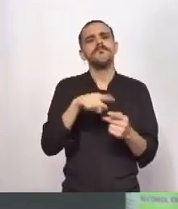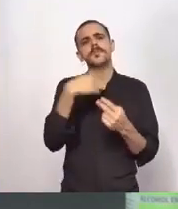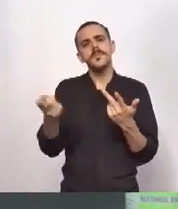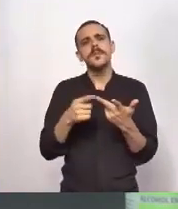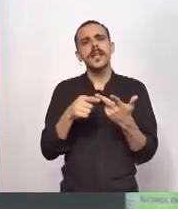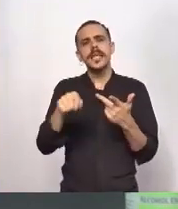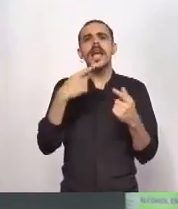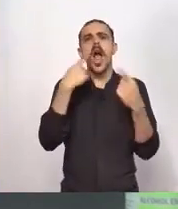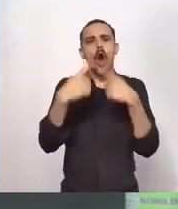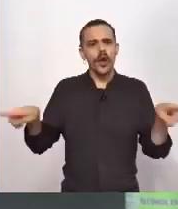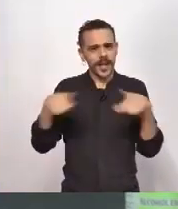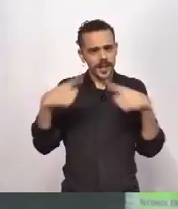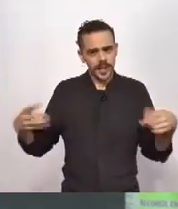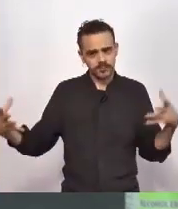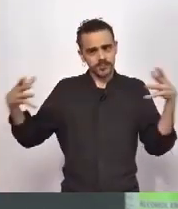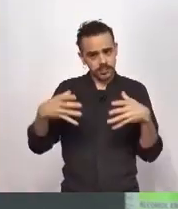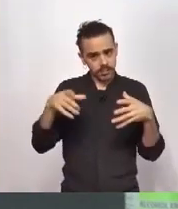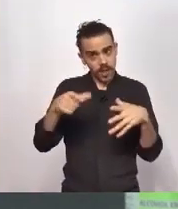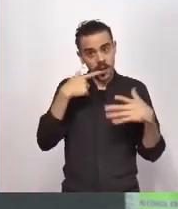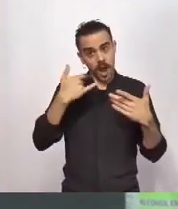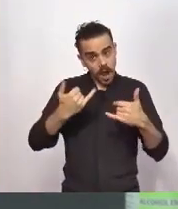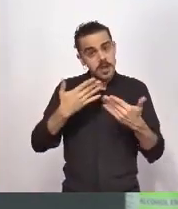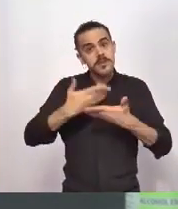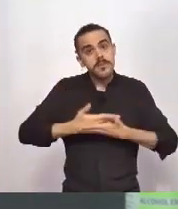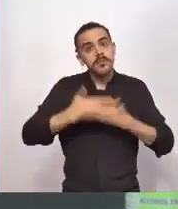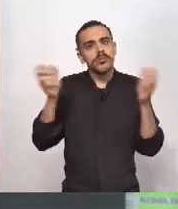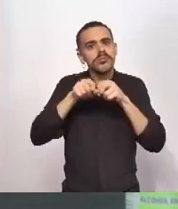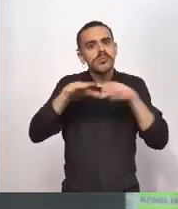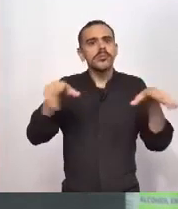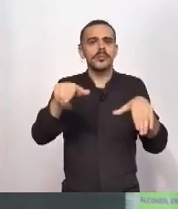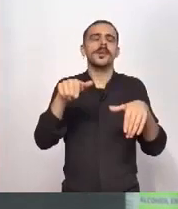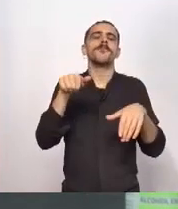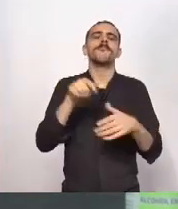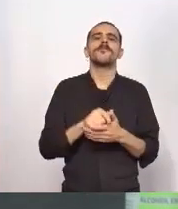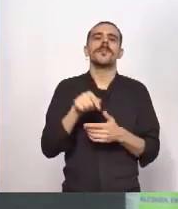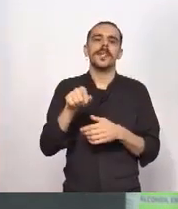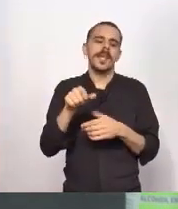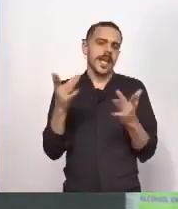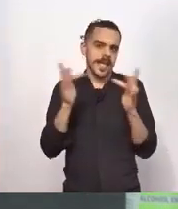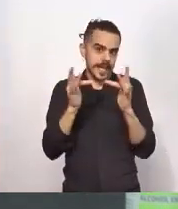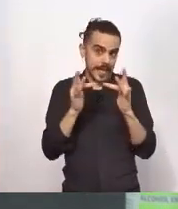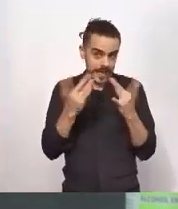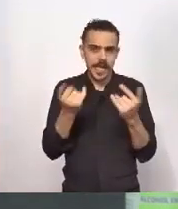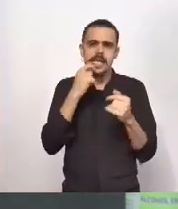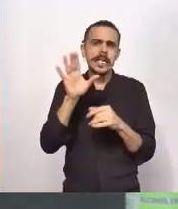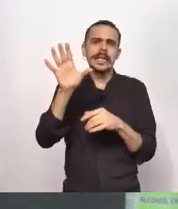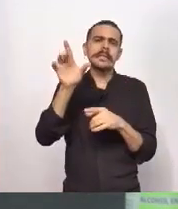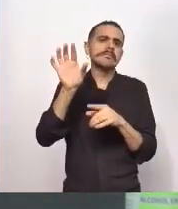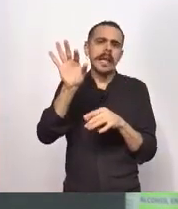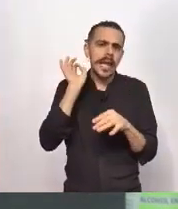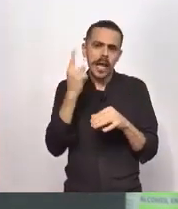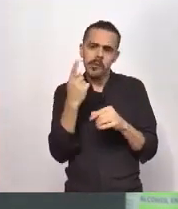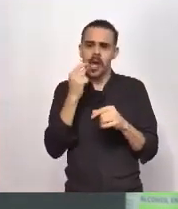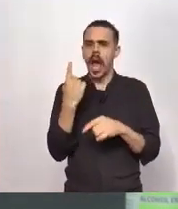online en donde se eligen una pieza musical y cada músico se graba en su casa, luego se hace una edición completa y